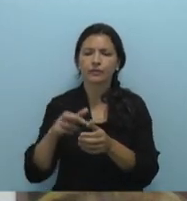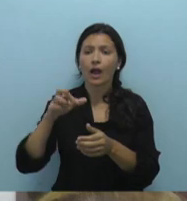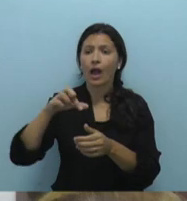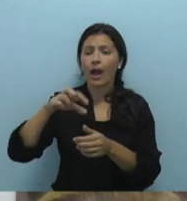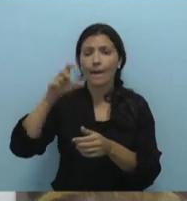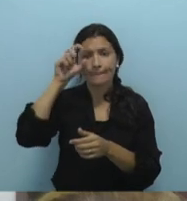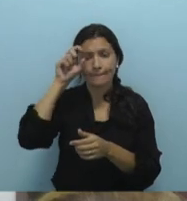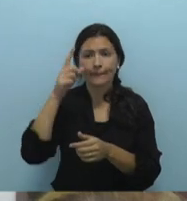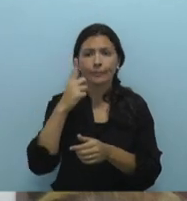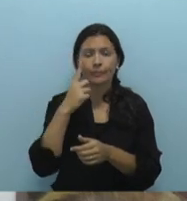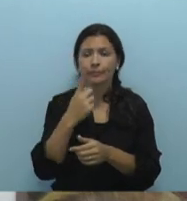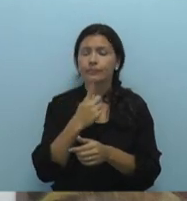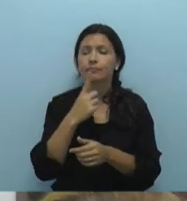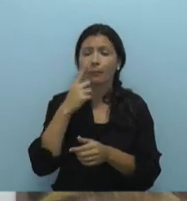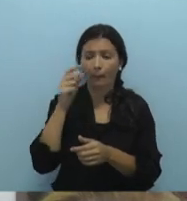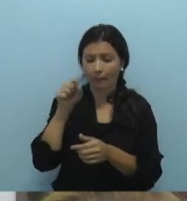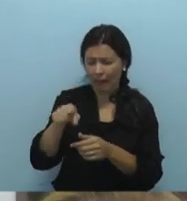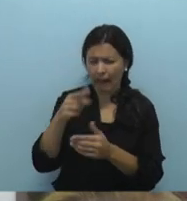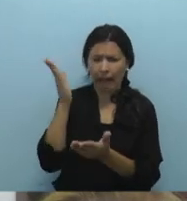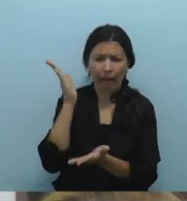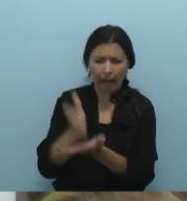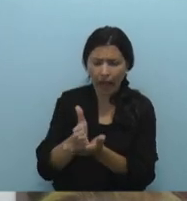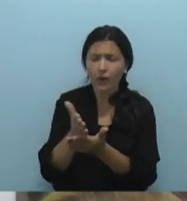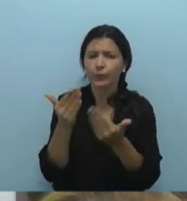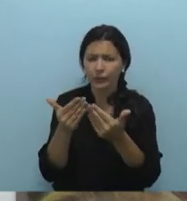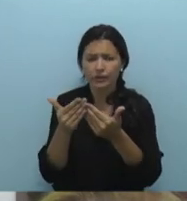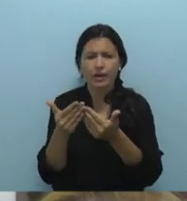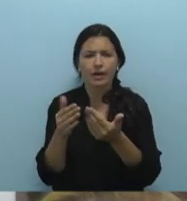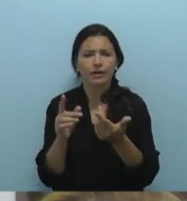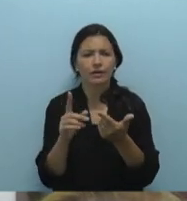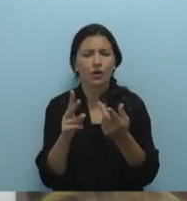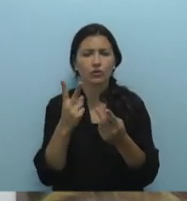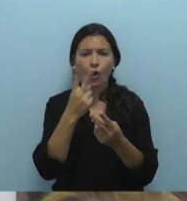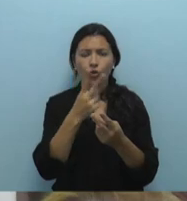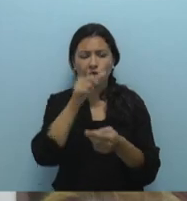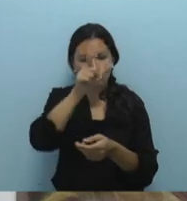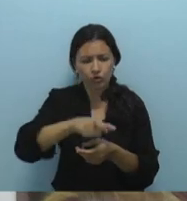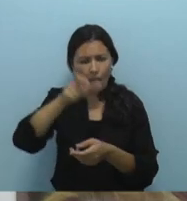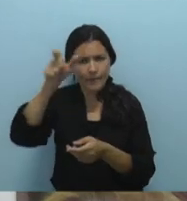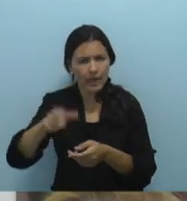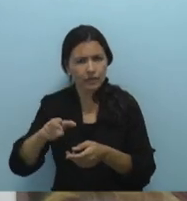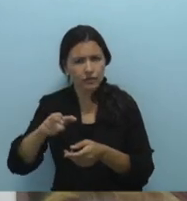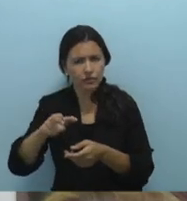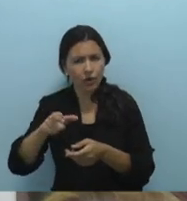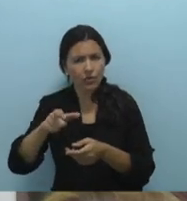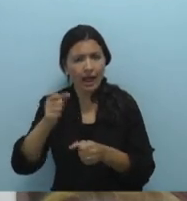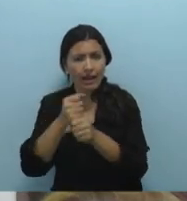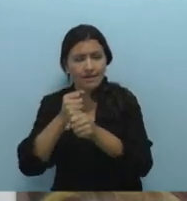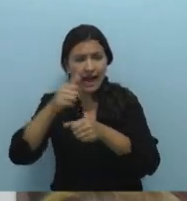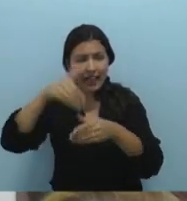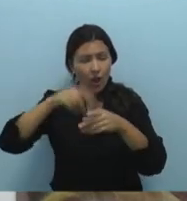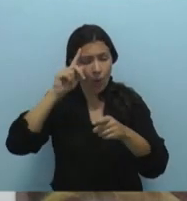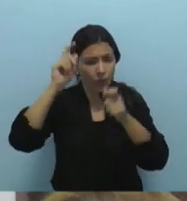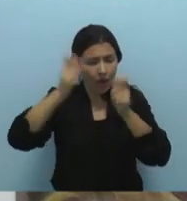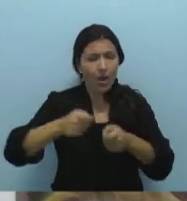Peiti, que lograron el apartamiento de dos funcionarios judiciales,